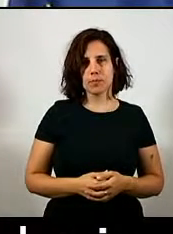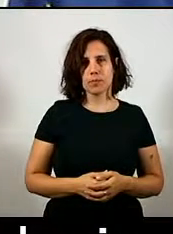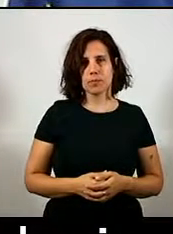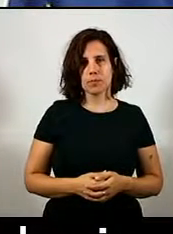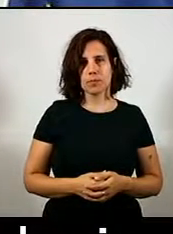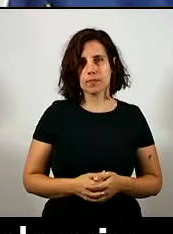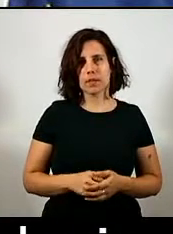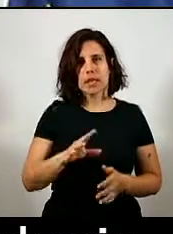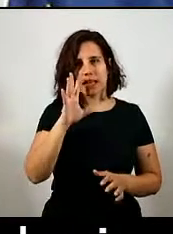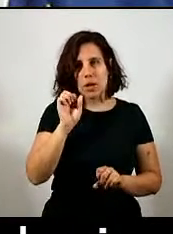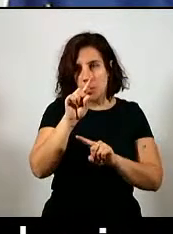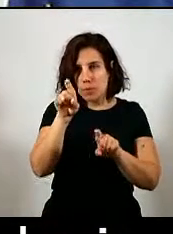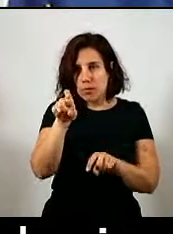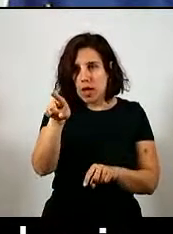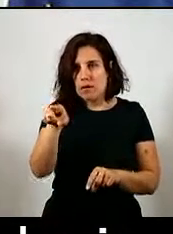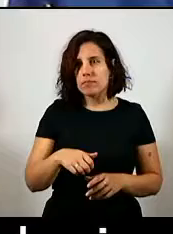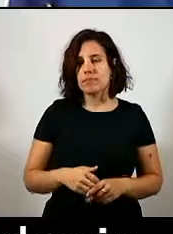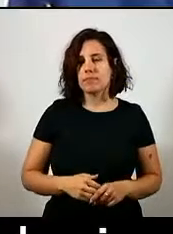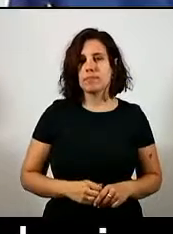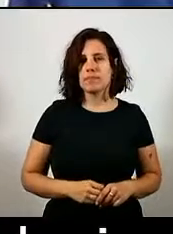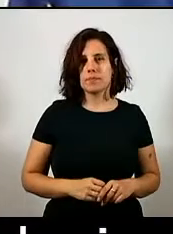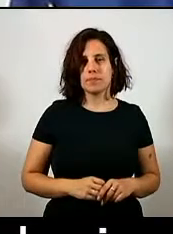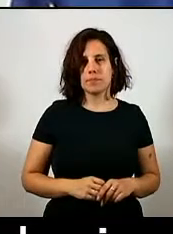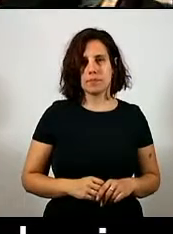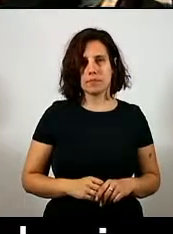Creo que hay otra pregunta.